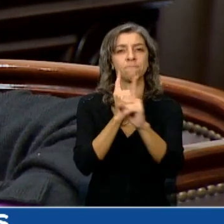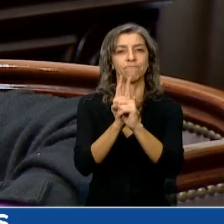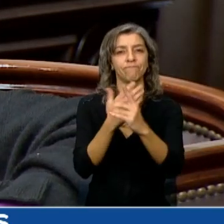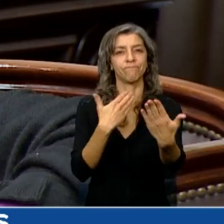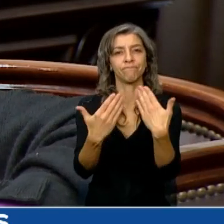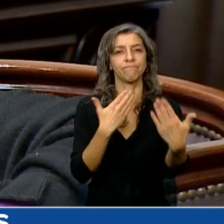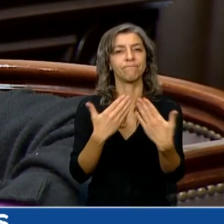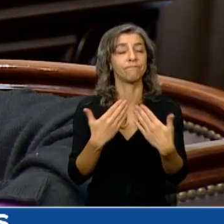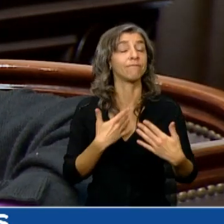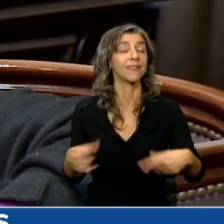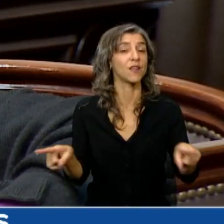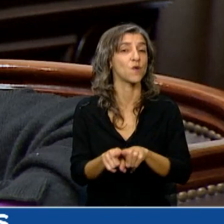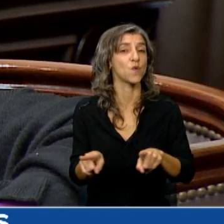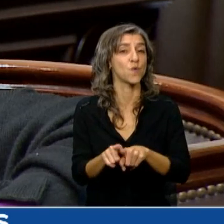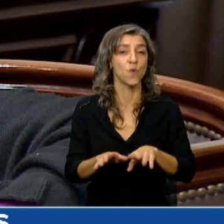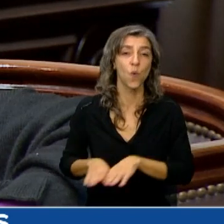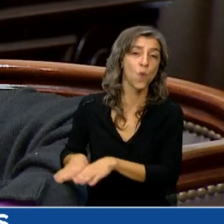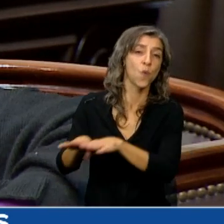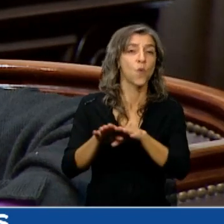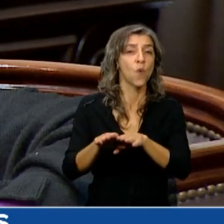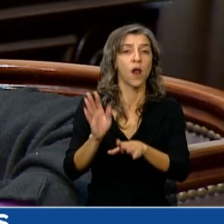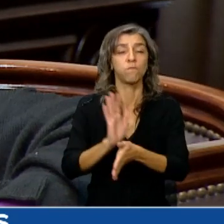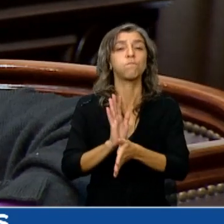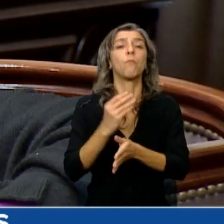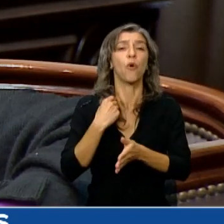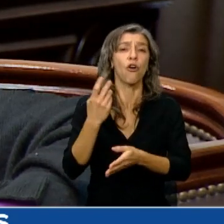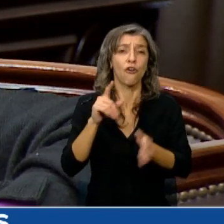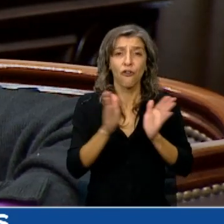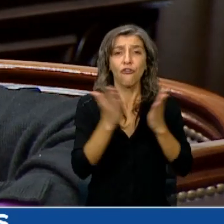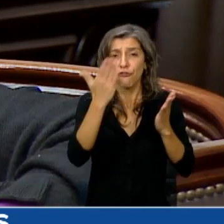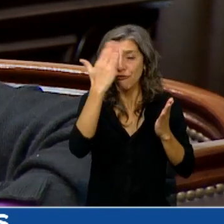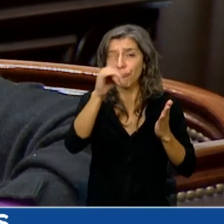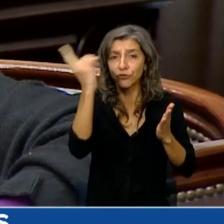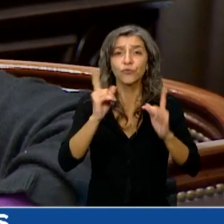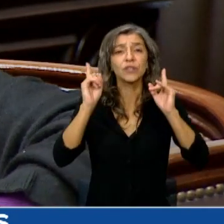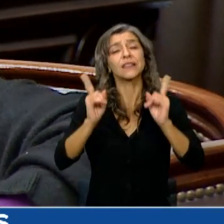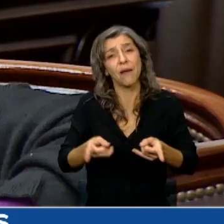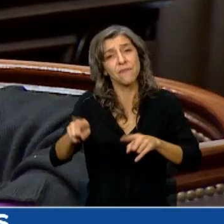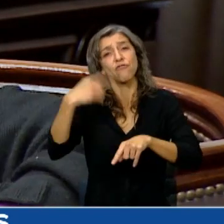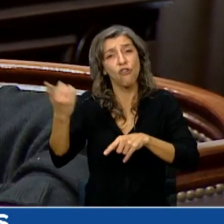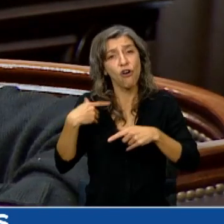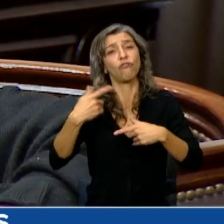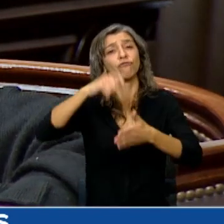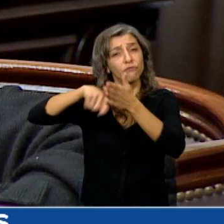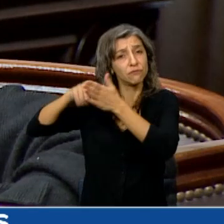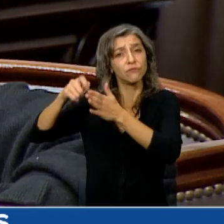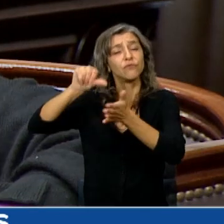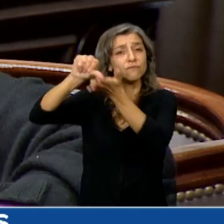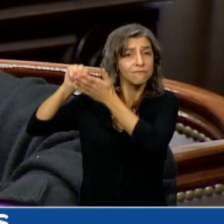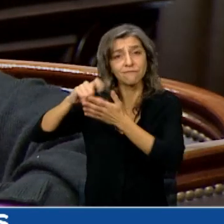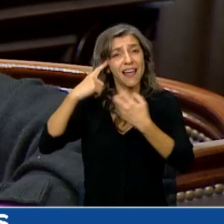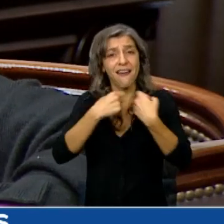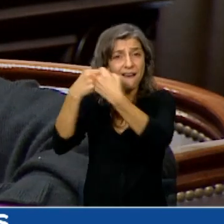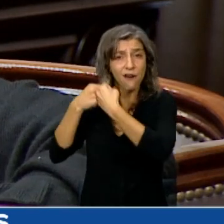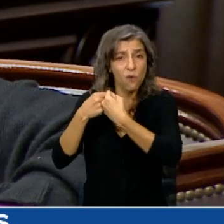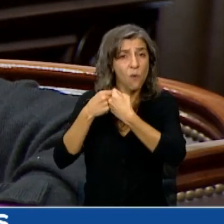y el pleno goce y ejercicio de los derechos reconocidos por la Constitución y los tratados internacionales. Como